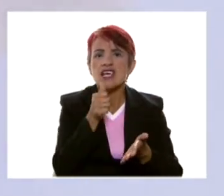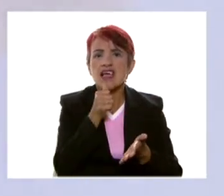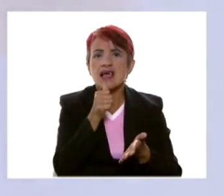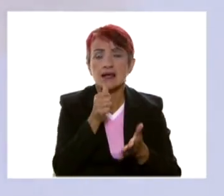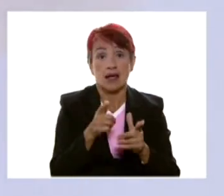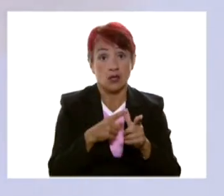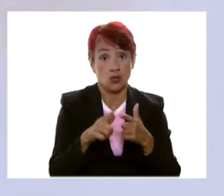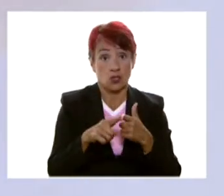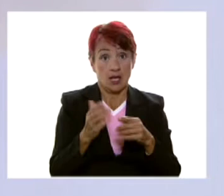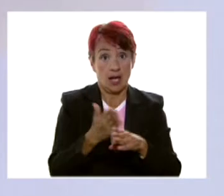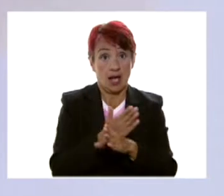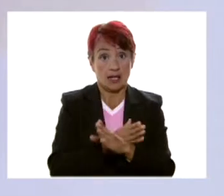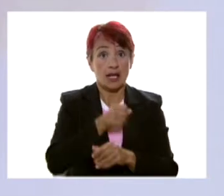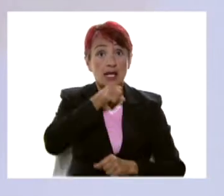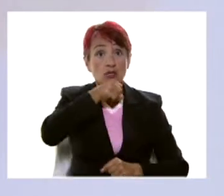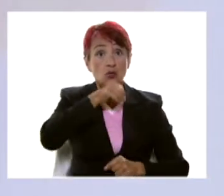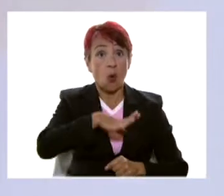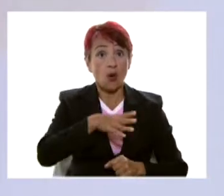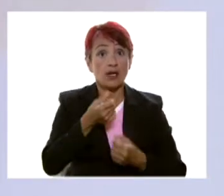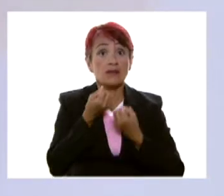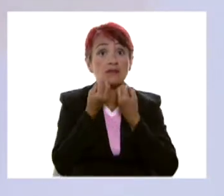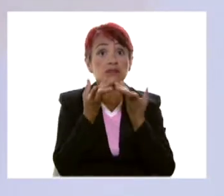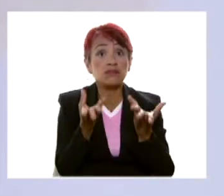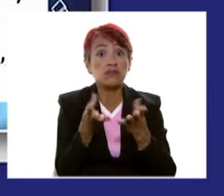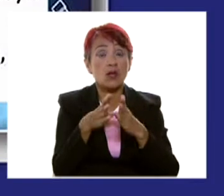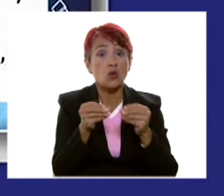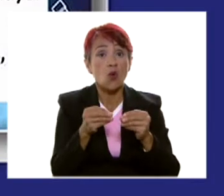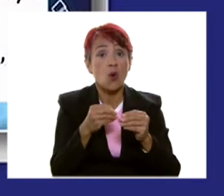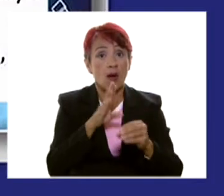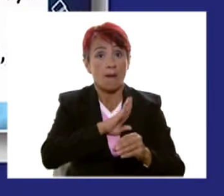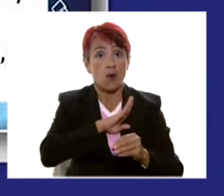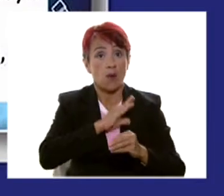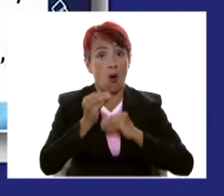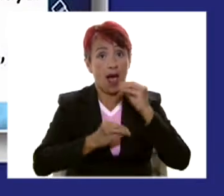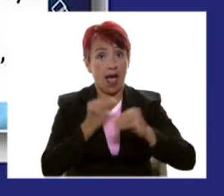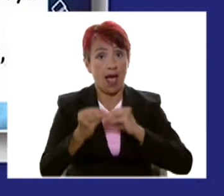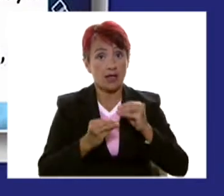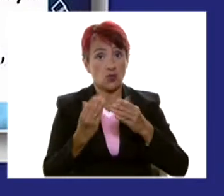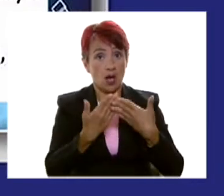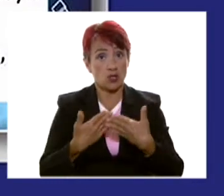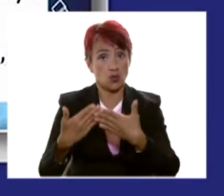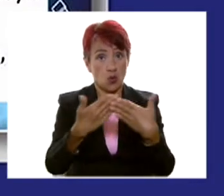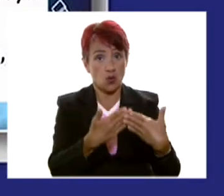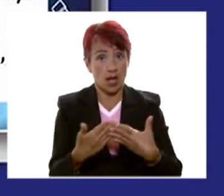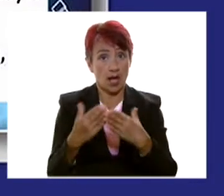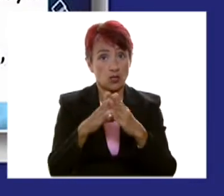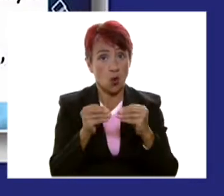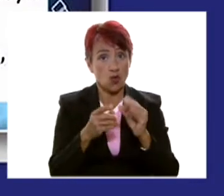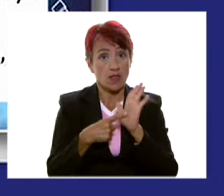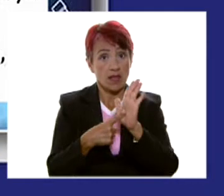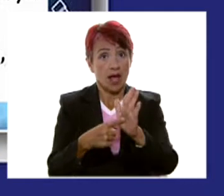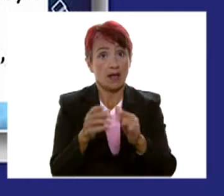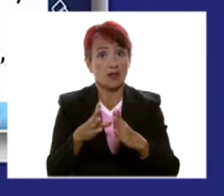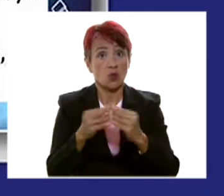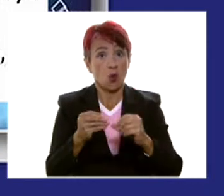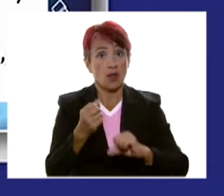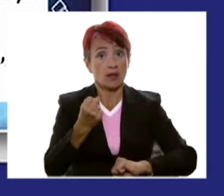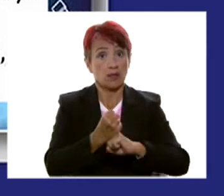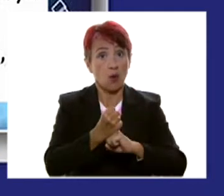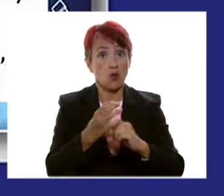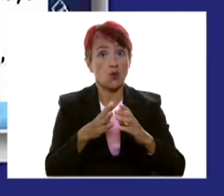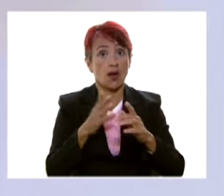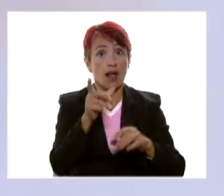Entonces, cuando yo hablo de una argumentación, puede apoyarse en hechos que permitan avalar y dar más fuerza a tus ideas personales,